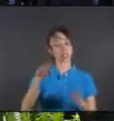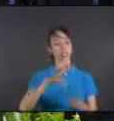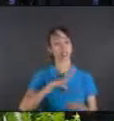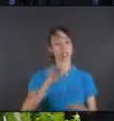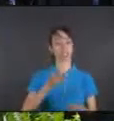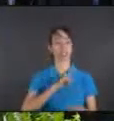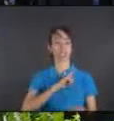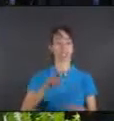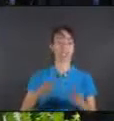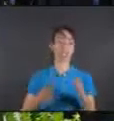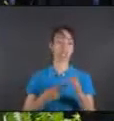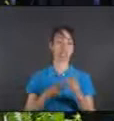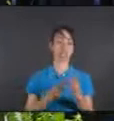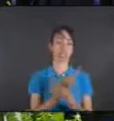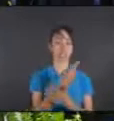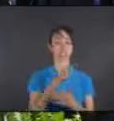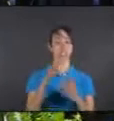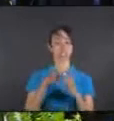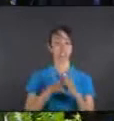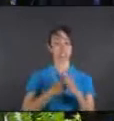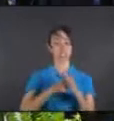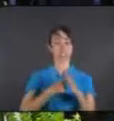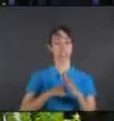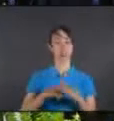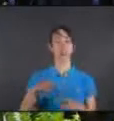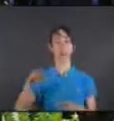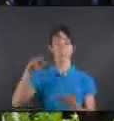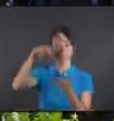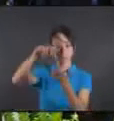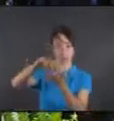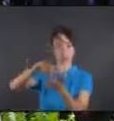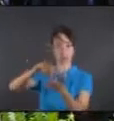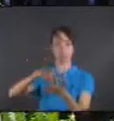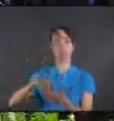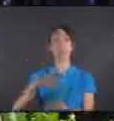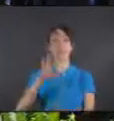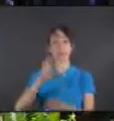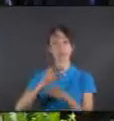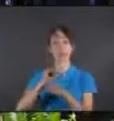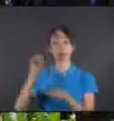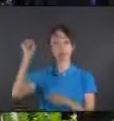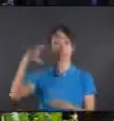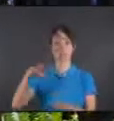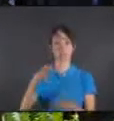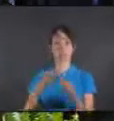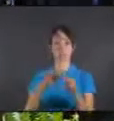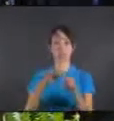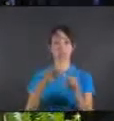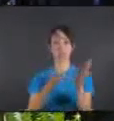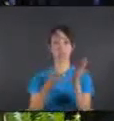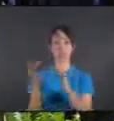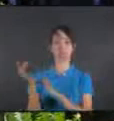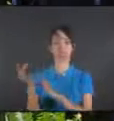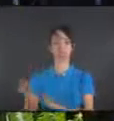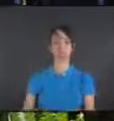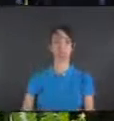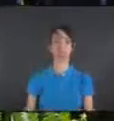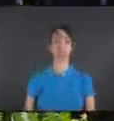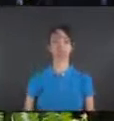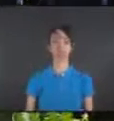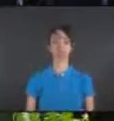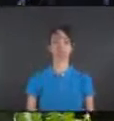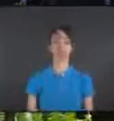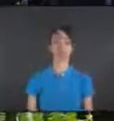Ruego, decía uno de los apóstoles, que sea despertado en vosotros vuestro sincero entendimiento. Entonces eso tiene que